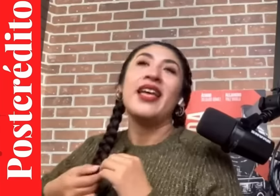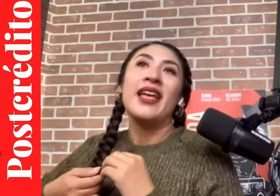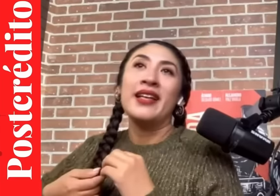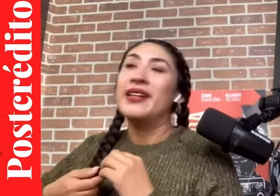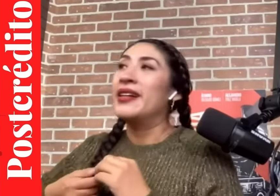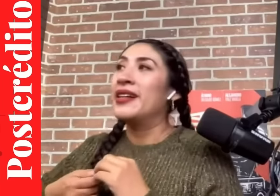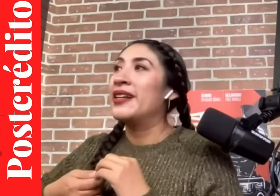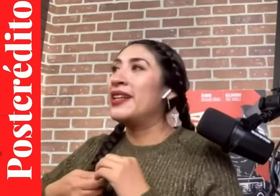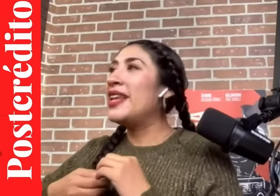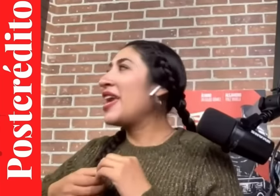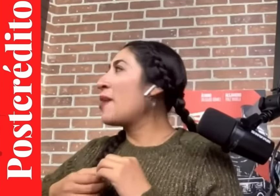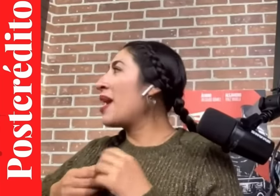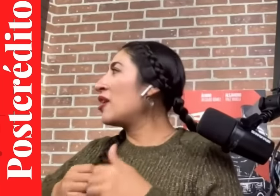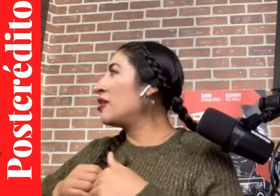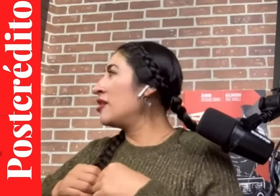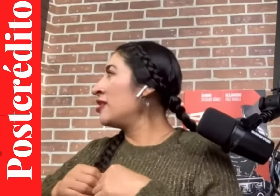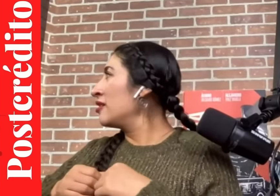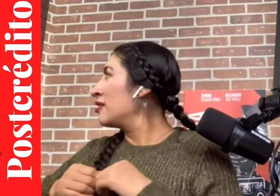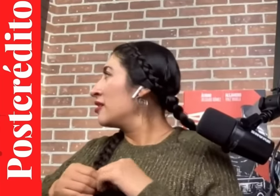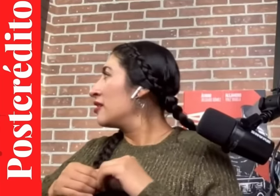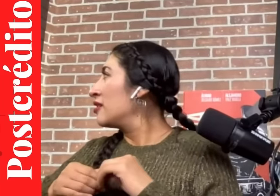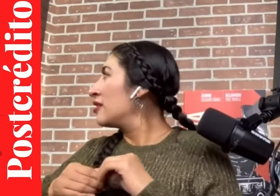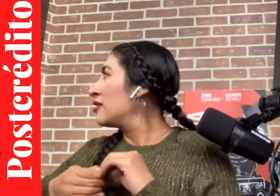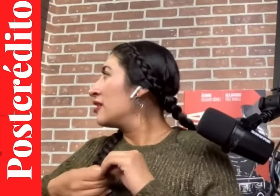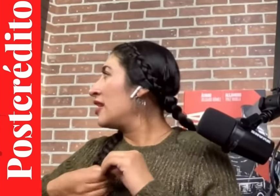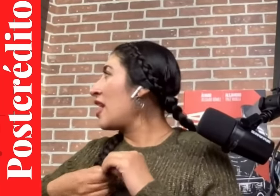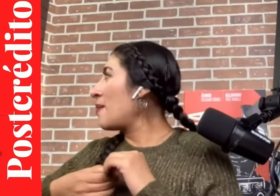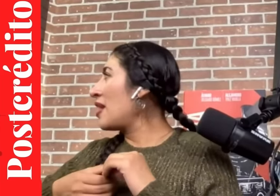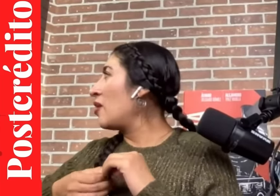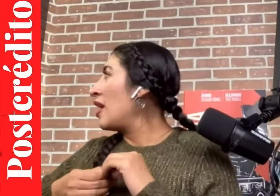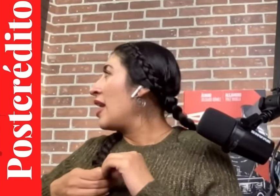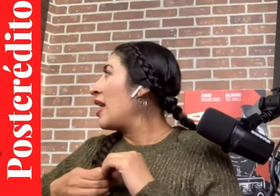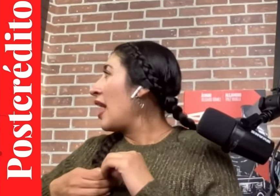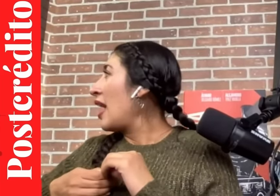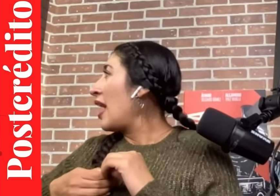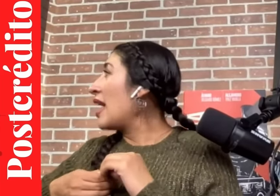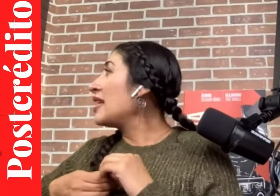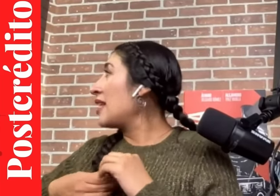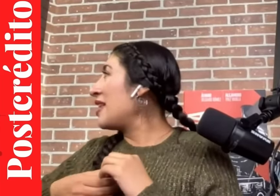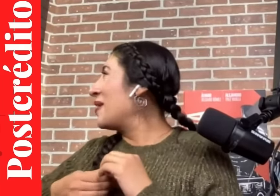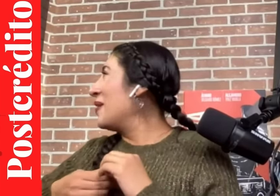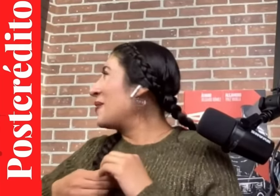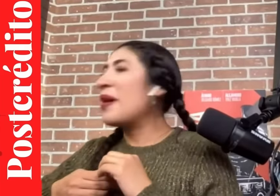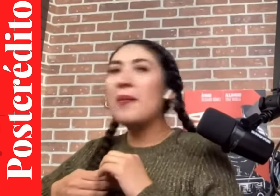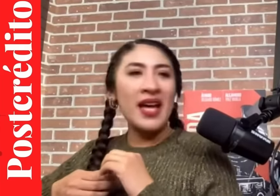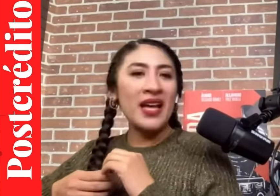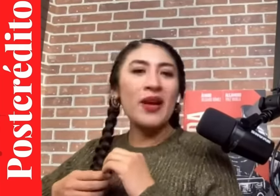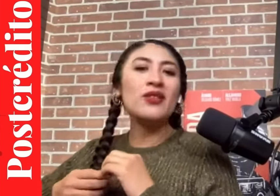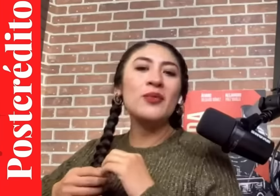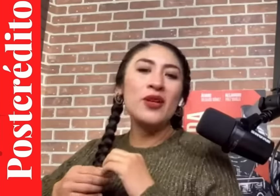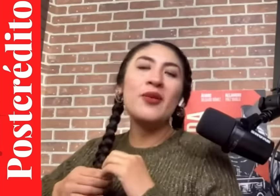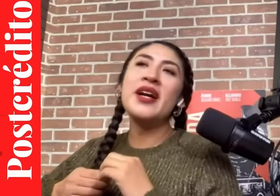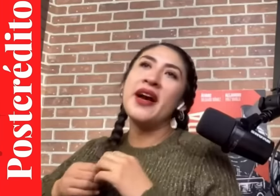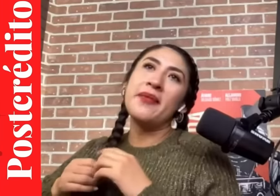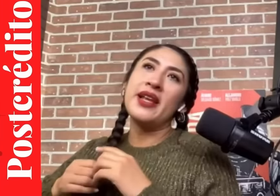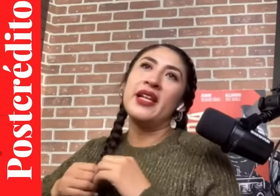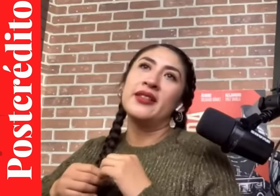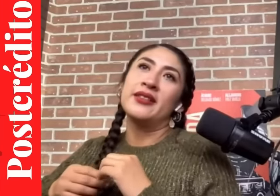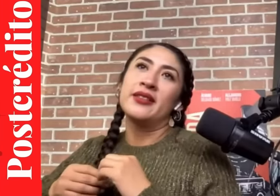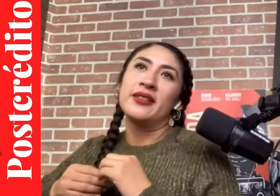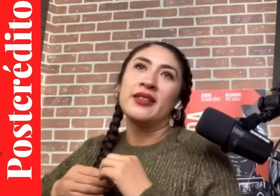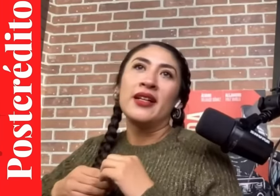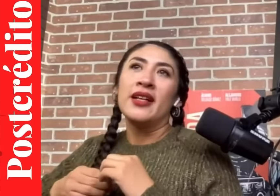muriera Cómo se llama pa liam malgo no liam malgo así le pegó a mi mamá cuando se murió